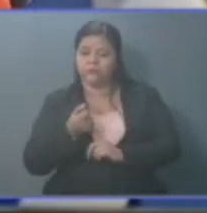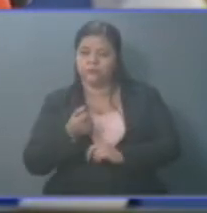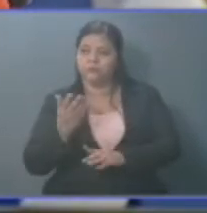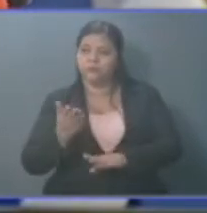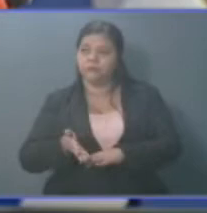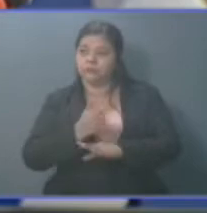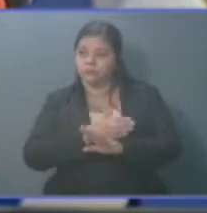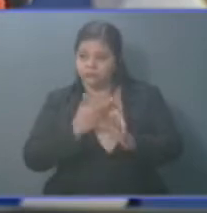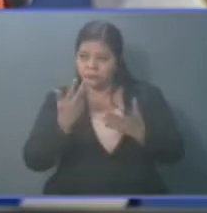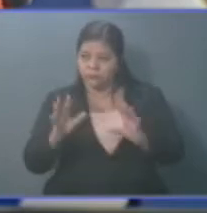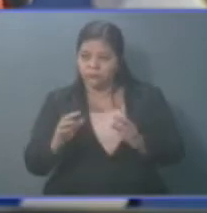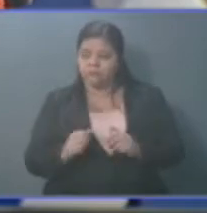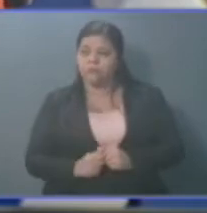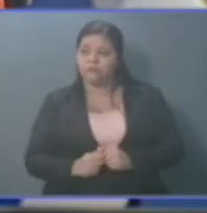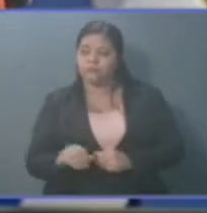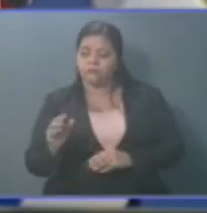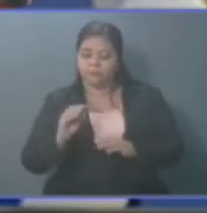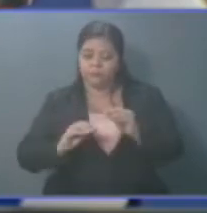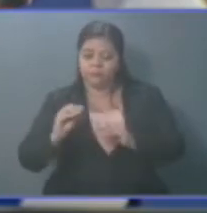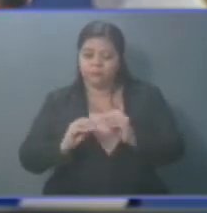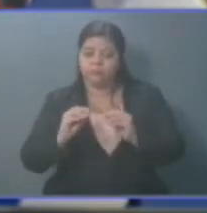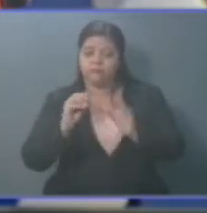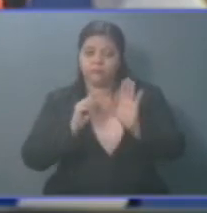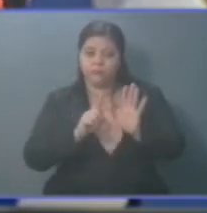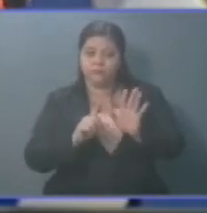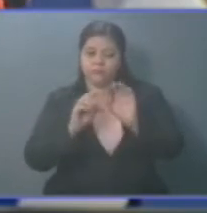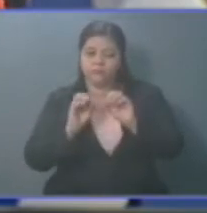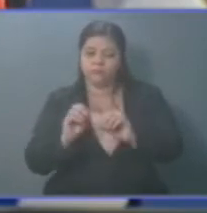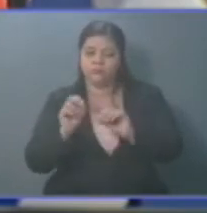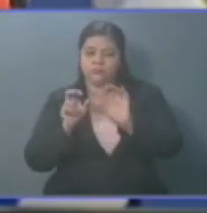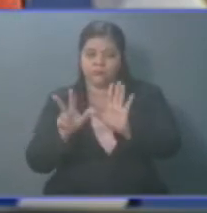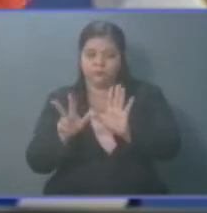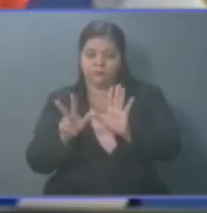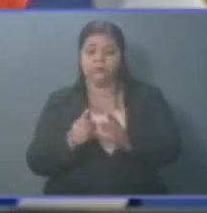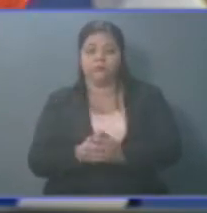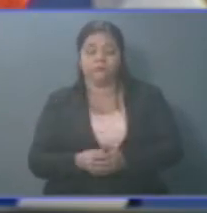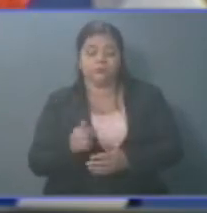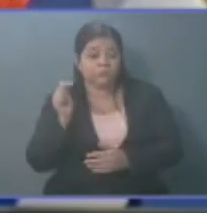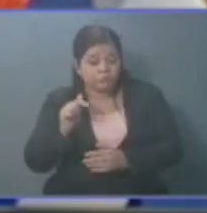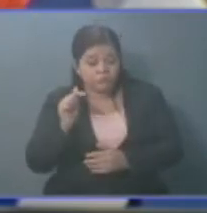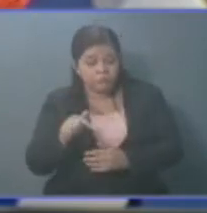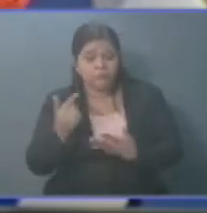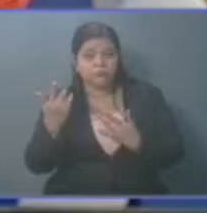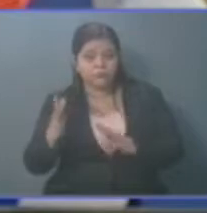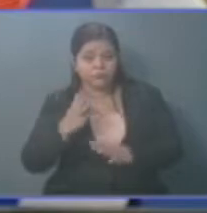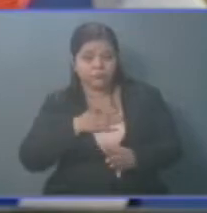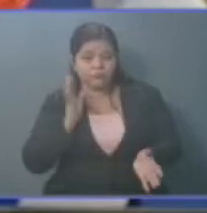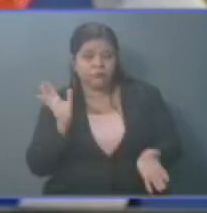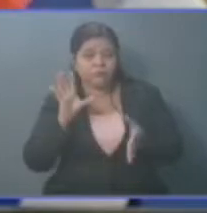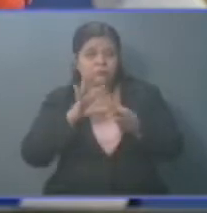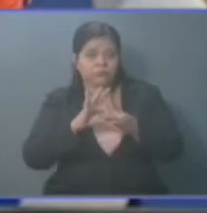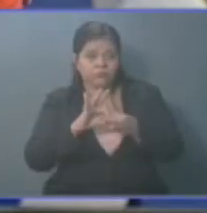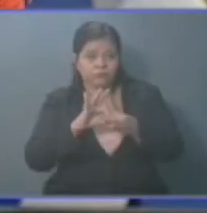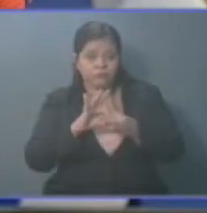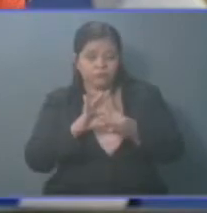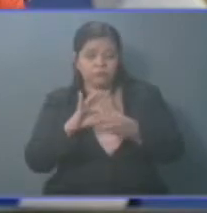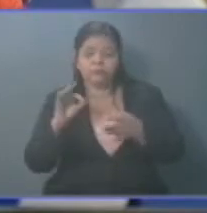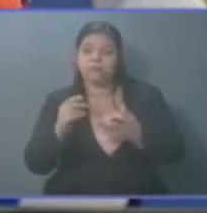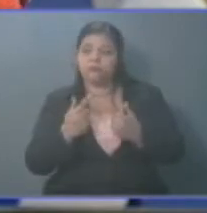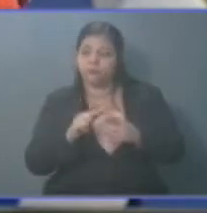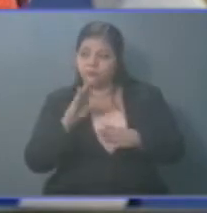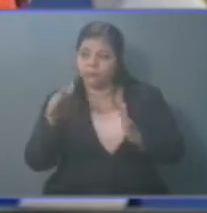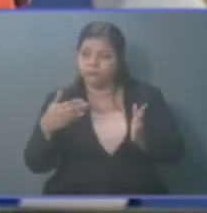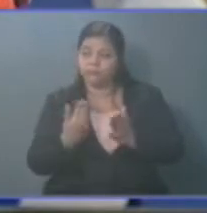espíritu con el cual se formuló el 608. Y eso tiene que ver, en realidad, con